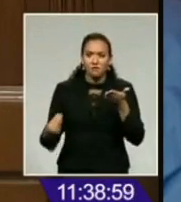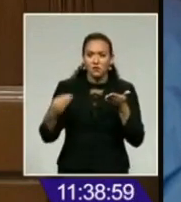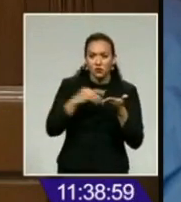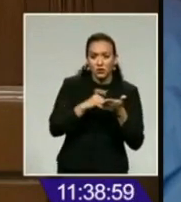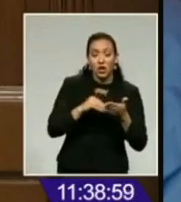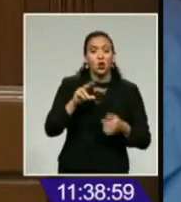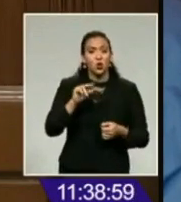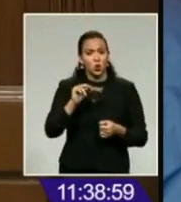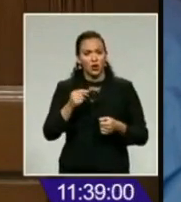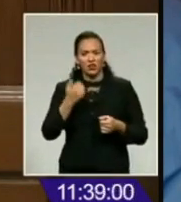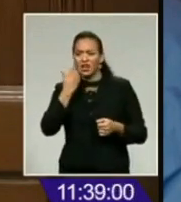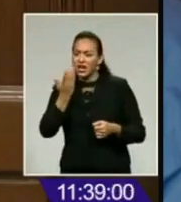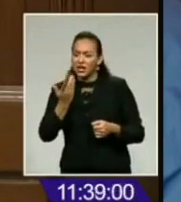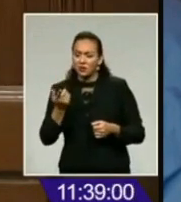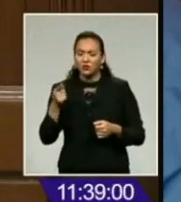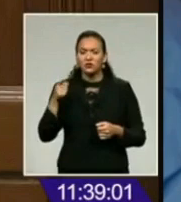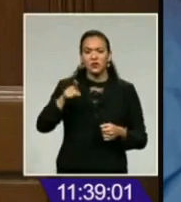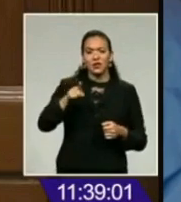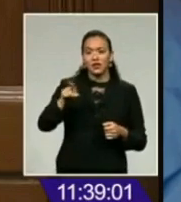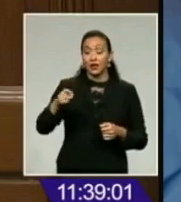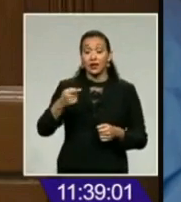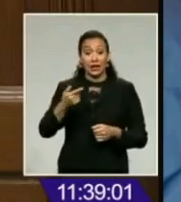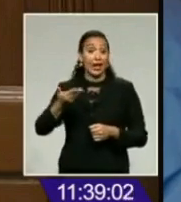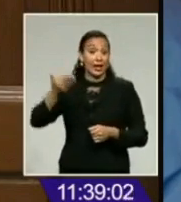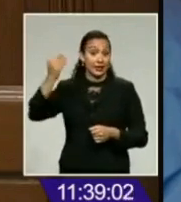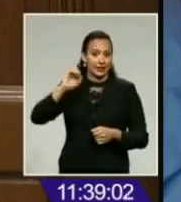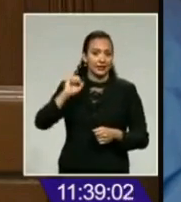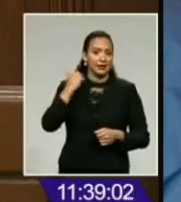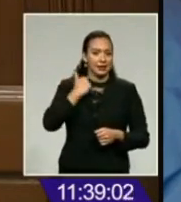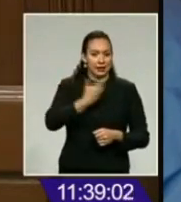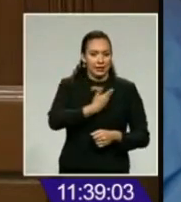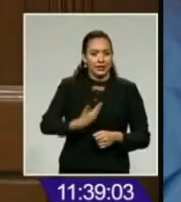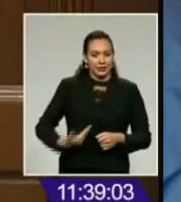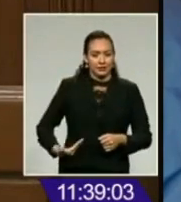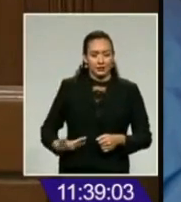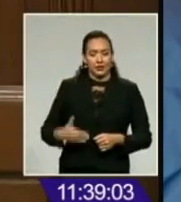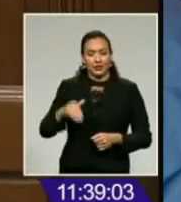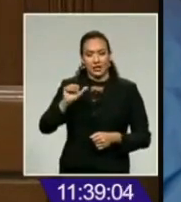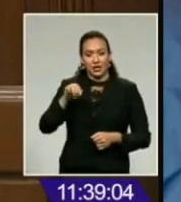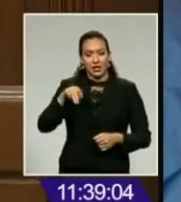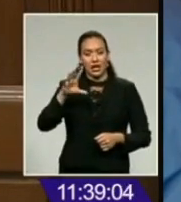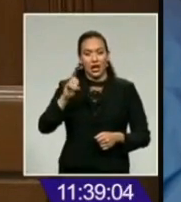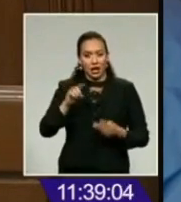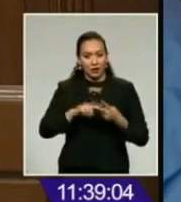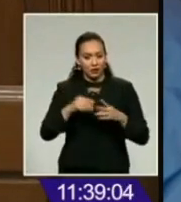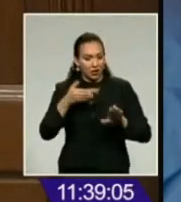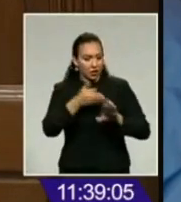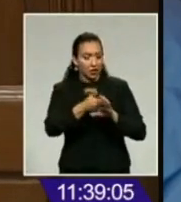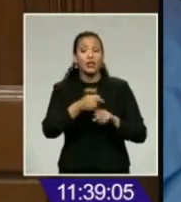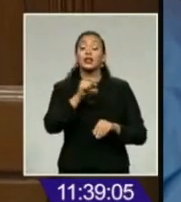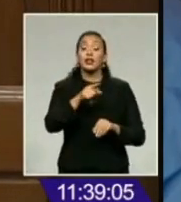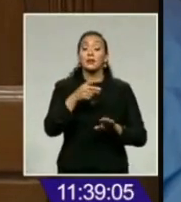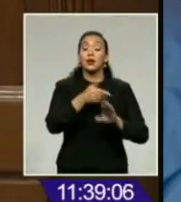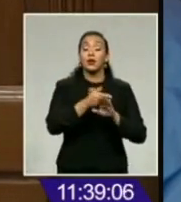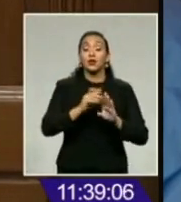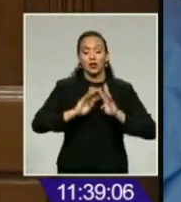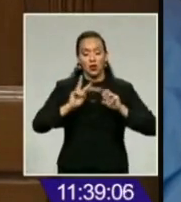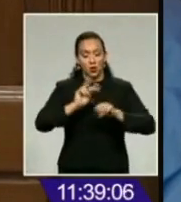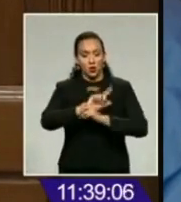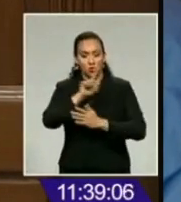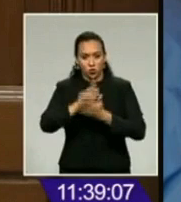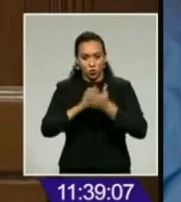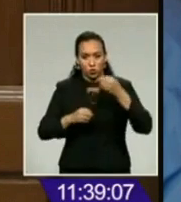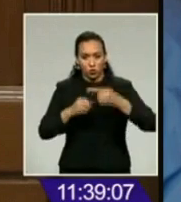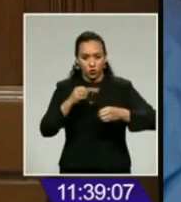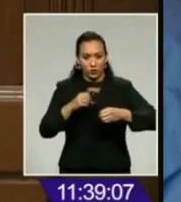del presidente anterior de esta Corte y del Consejo de la Judicatura Federal para